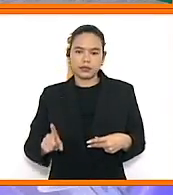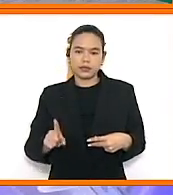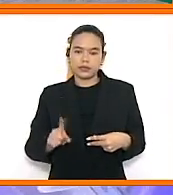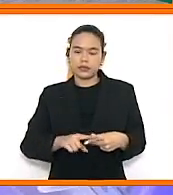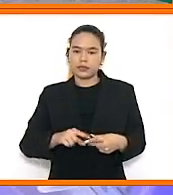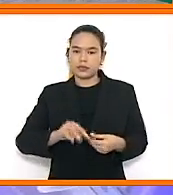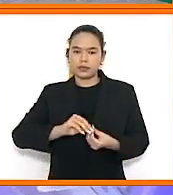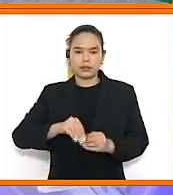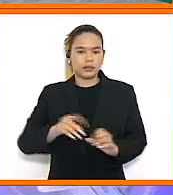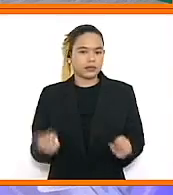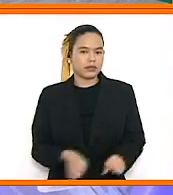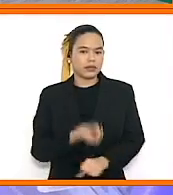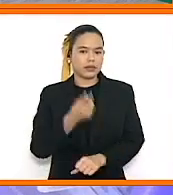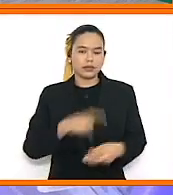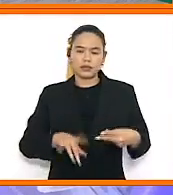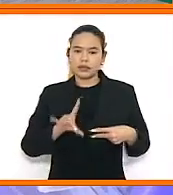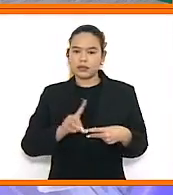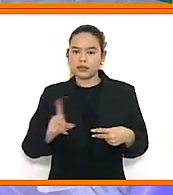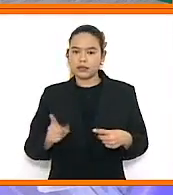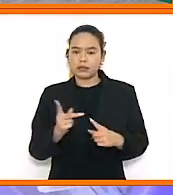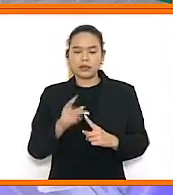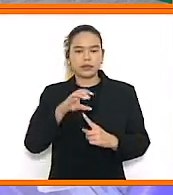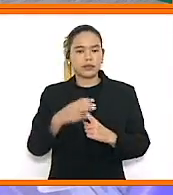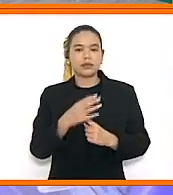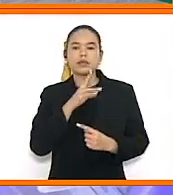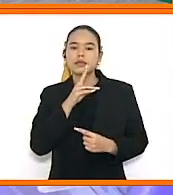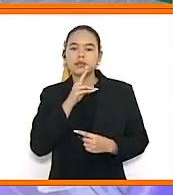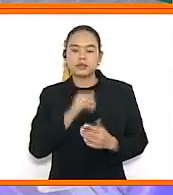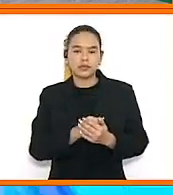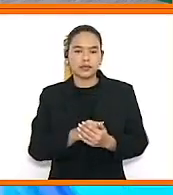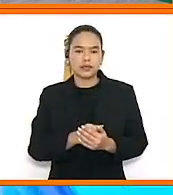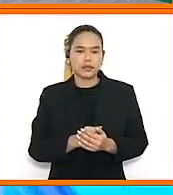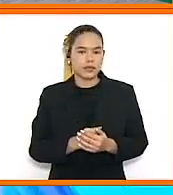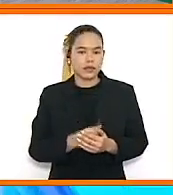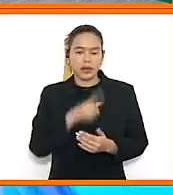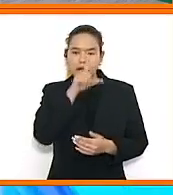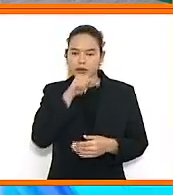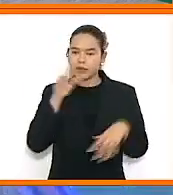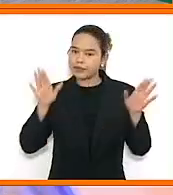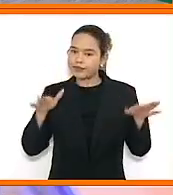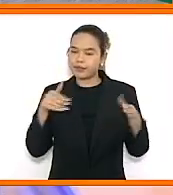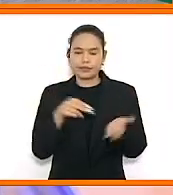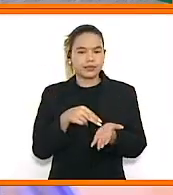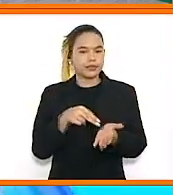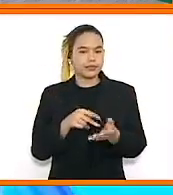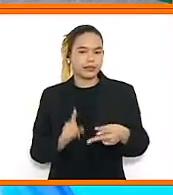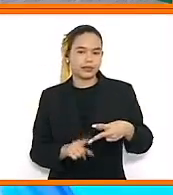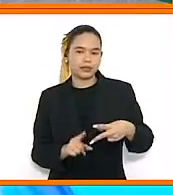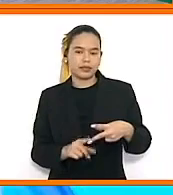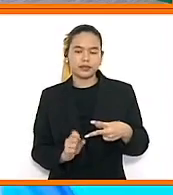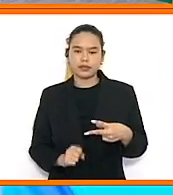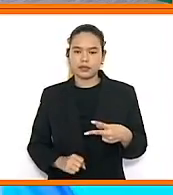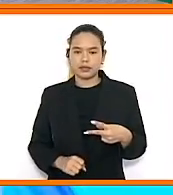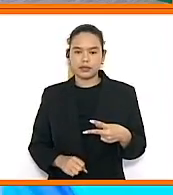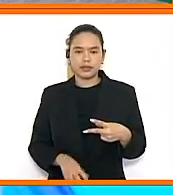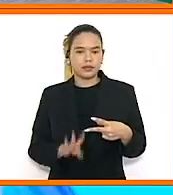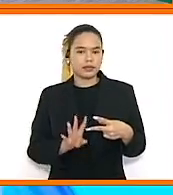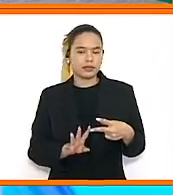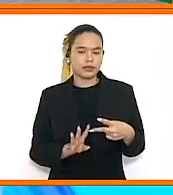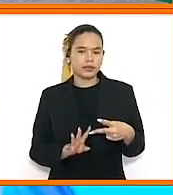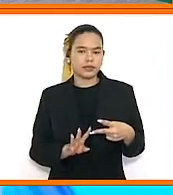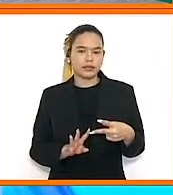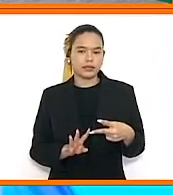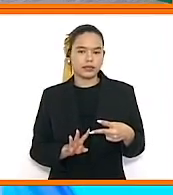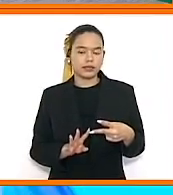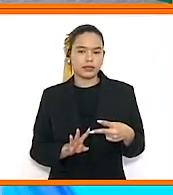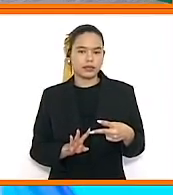número favorecido es el 81 con su catrachada Sope. Segundo número ganador, tu primer dígito. 4,